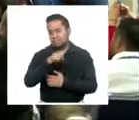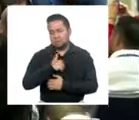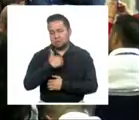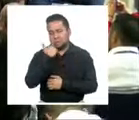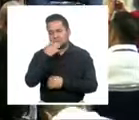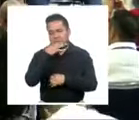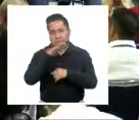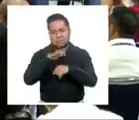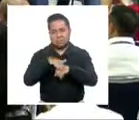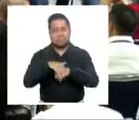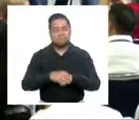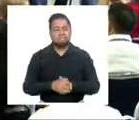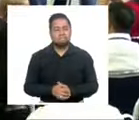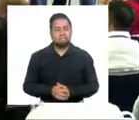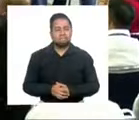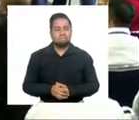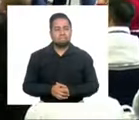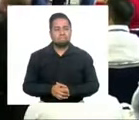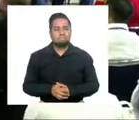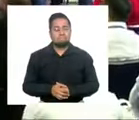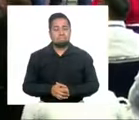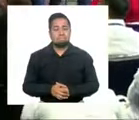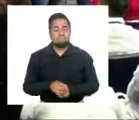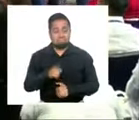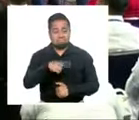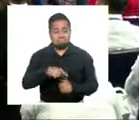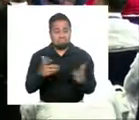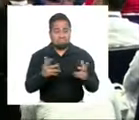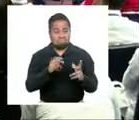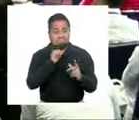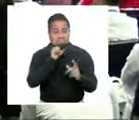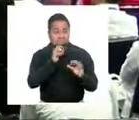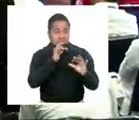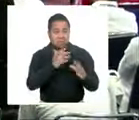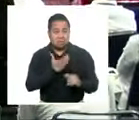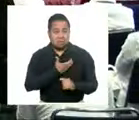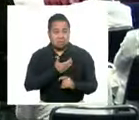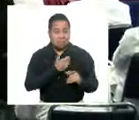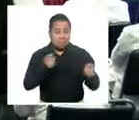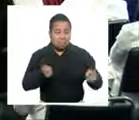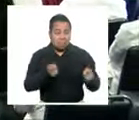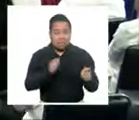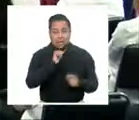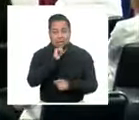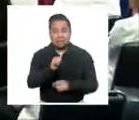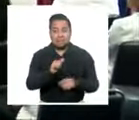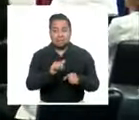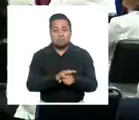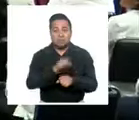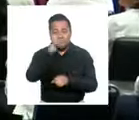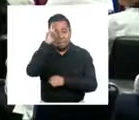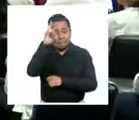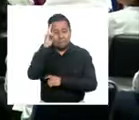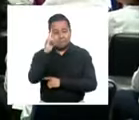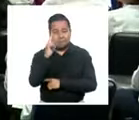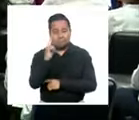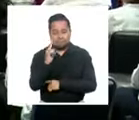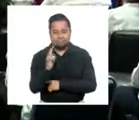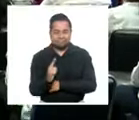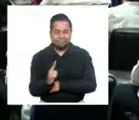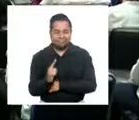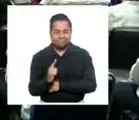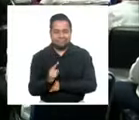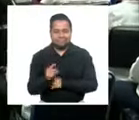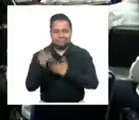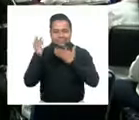que ya no tocaba ni en el Zócalo, porque era todos los domingos.